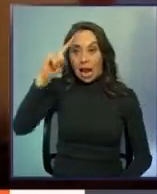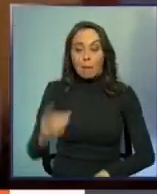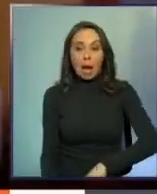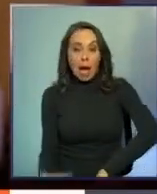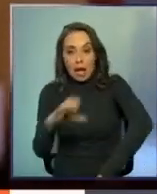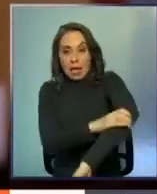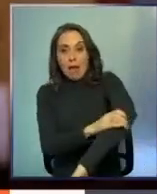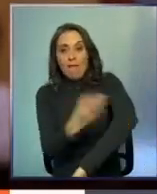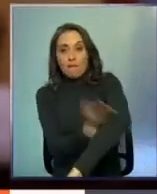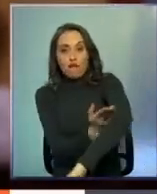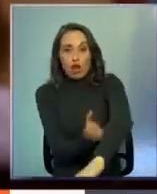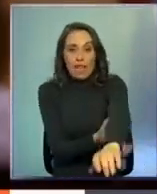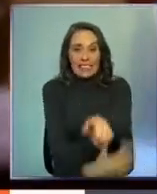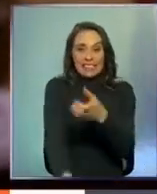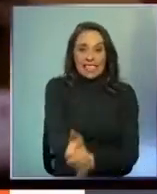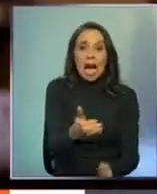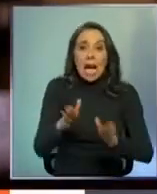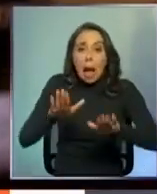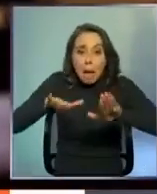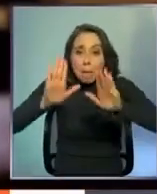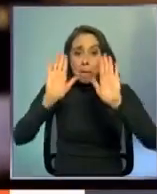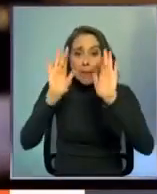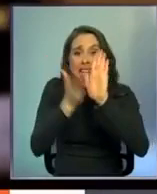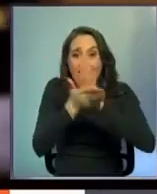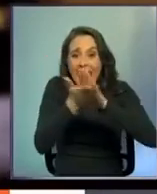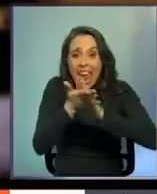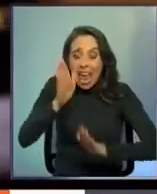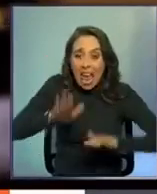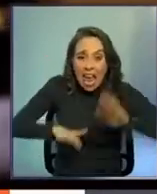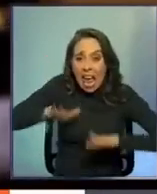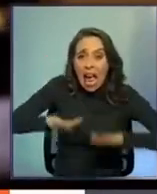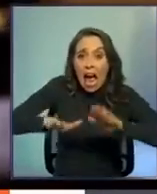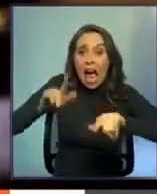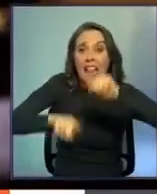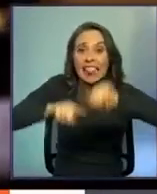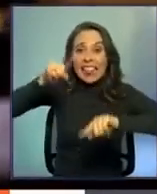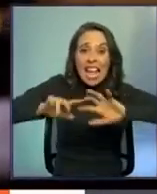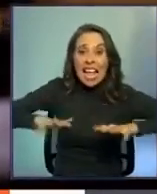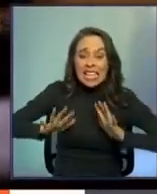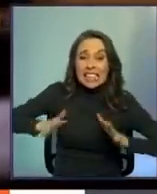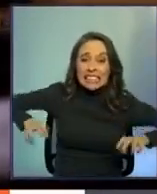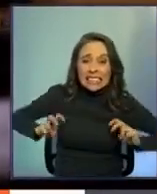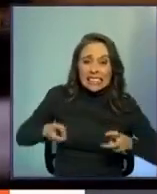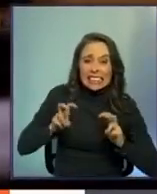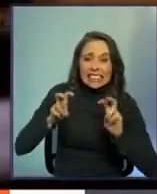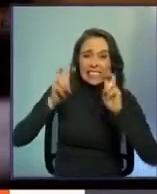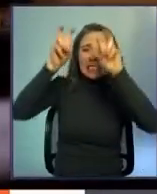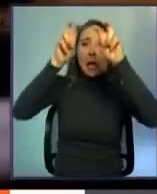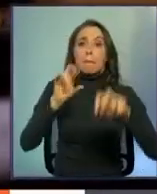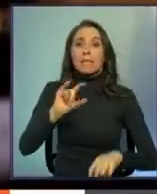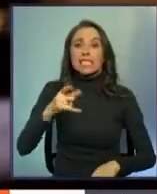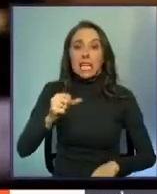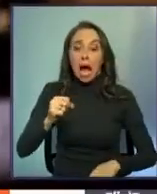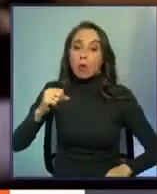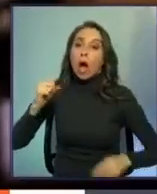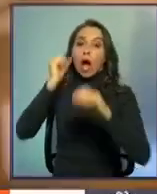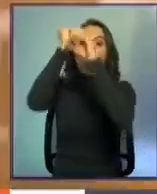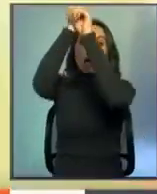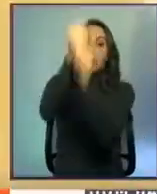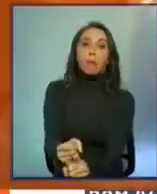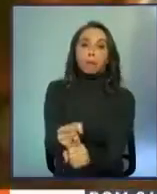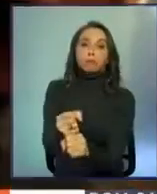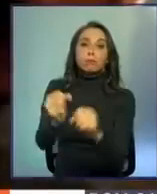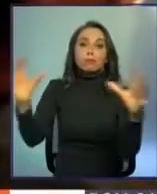época, y a pie descalzo empiezan a subir las arenas de las cuestas de Pisagua y logran conquistarla al poco